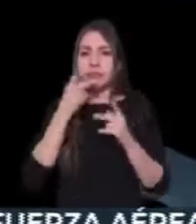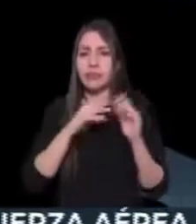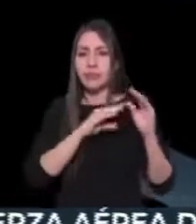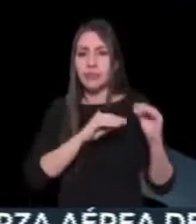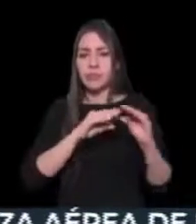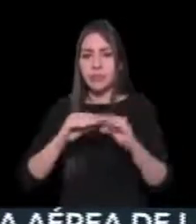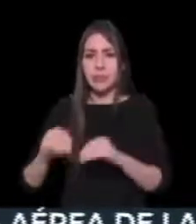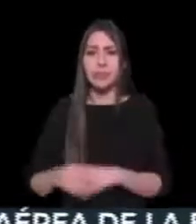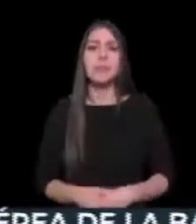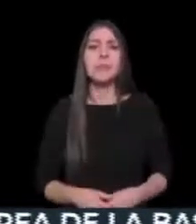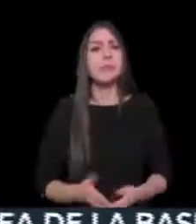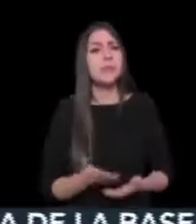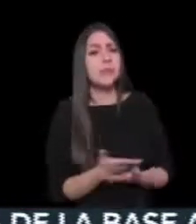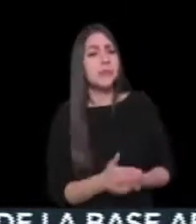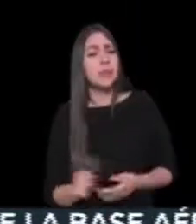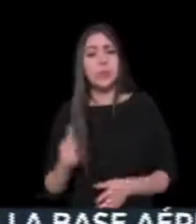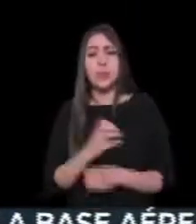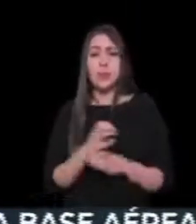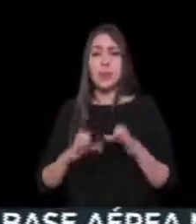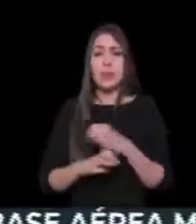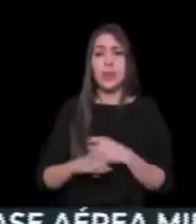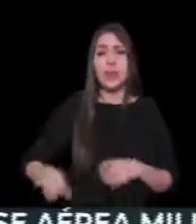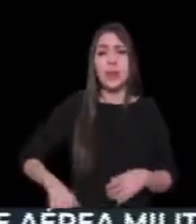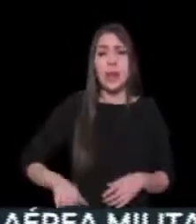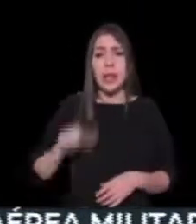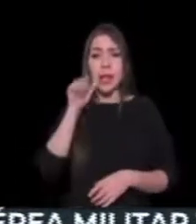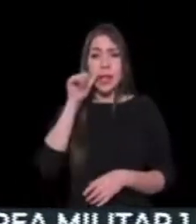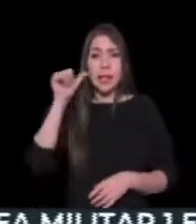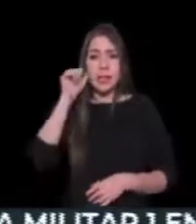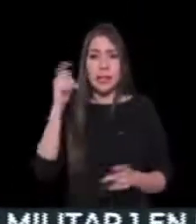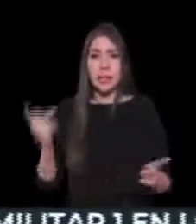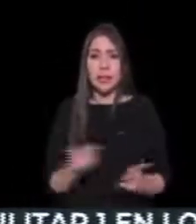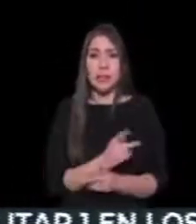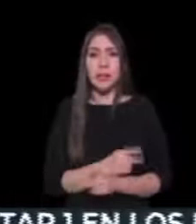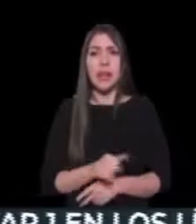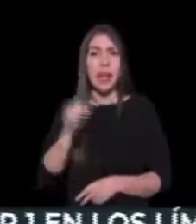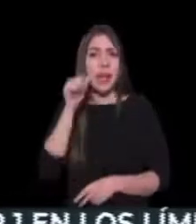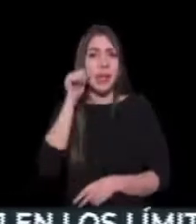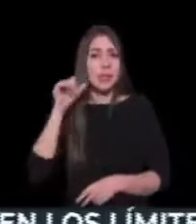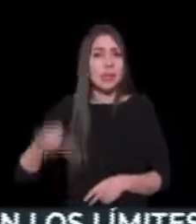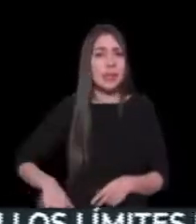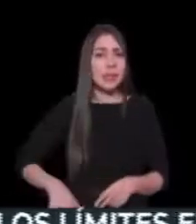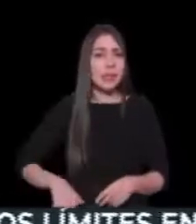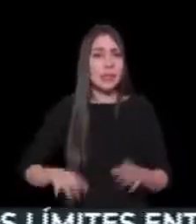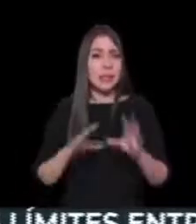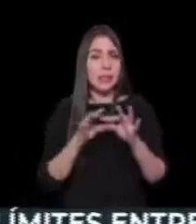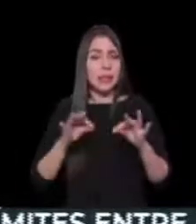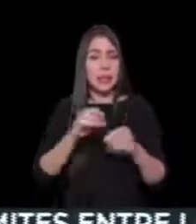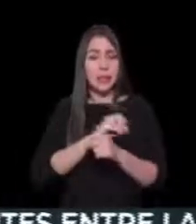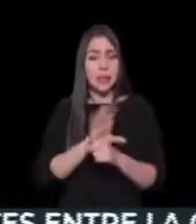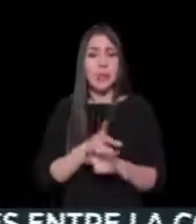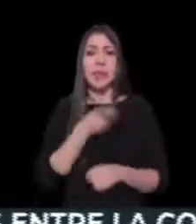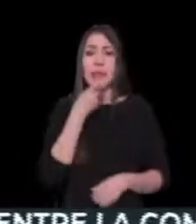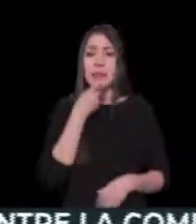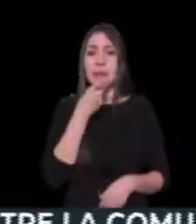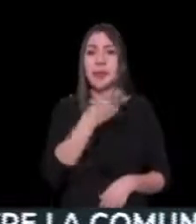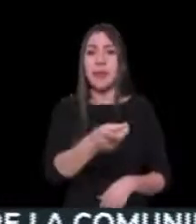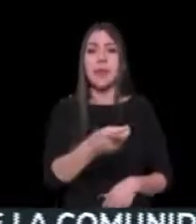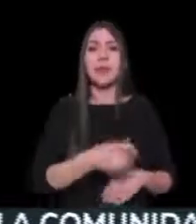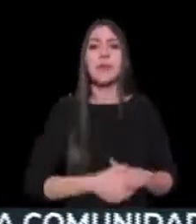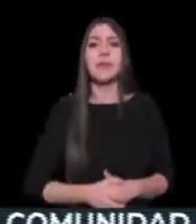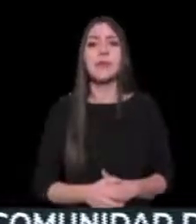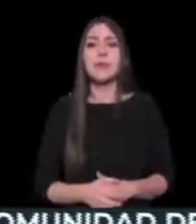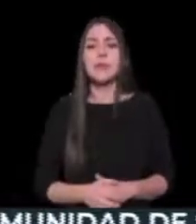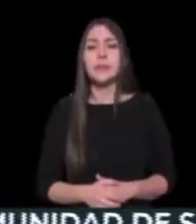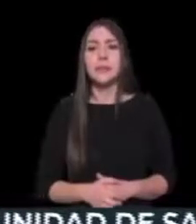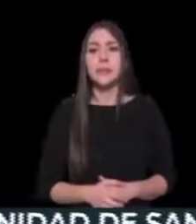interesante. A pesar de que ayer se dijo algo muy interesante sobre la pandemia, dijeron,